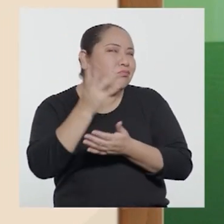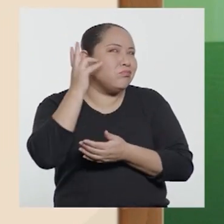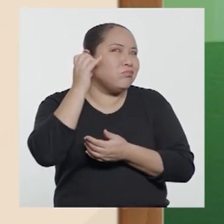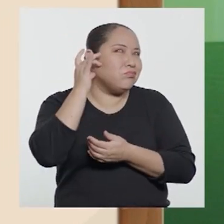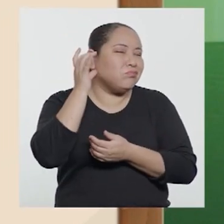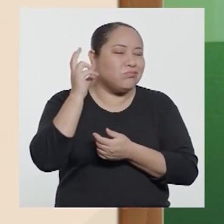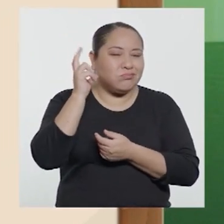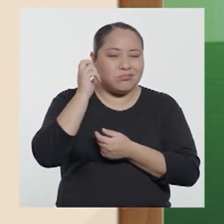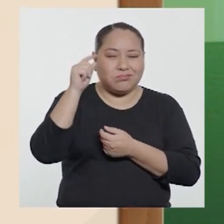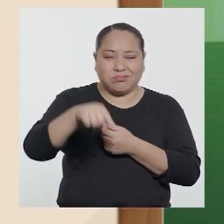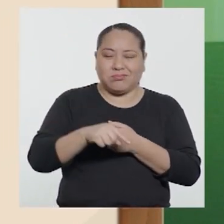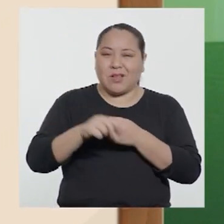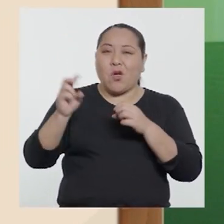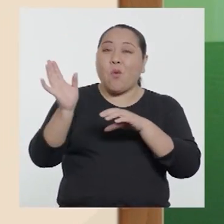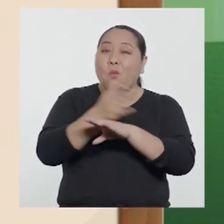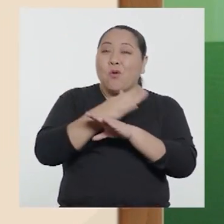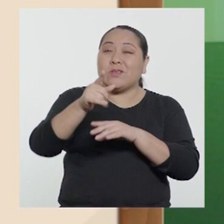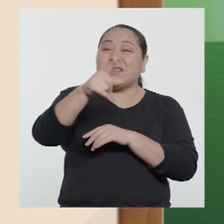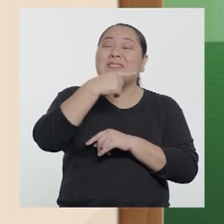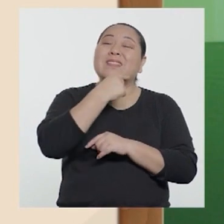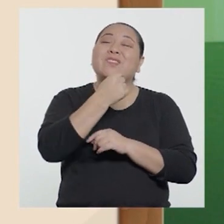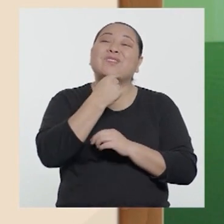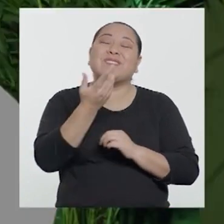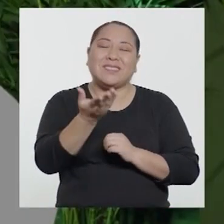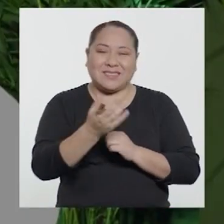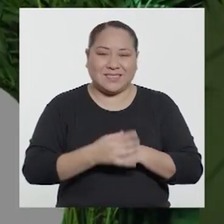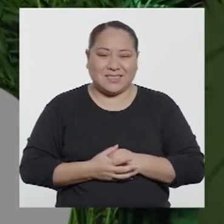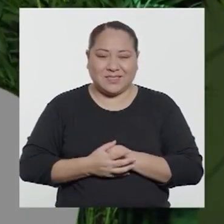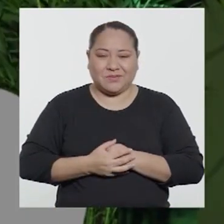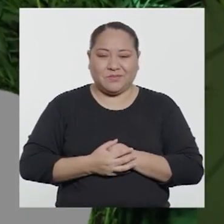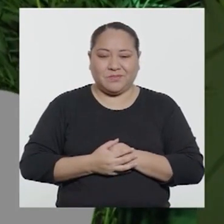con los audios o música de tu preferencia.